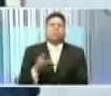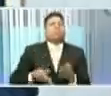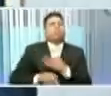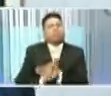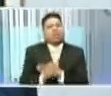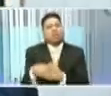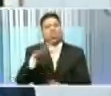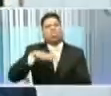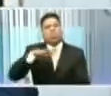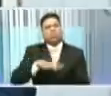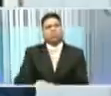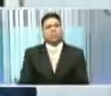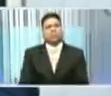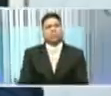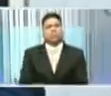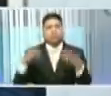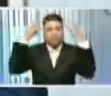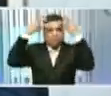Ramos Aló,